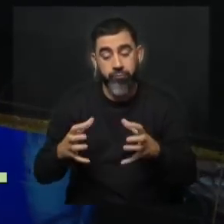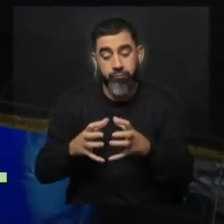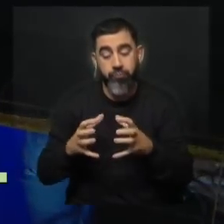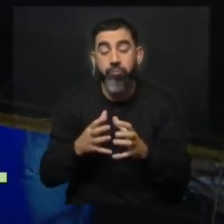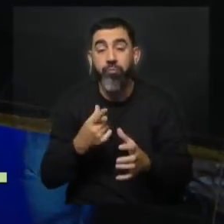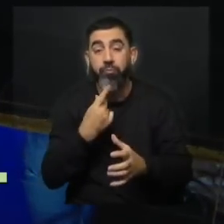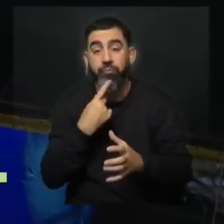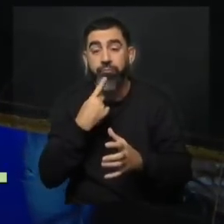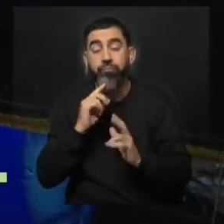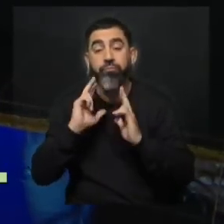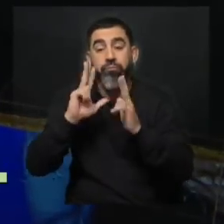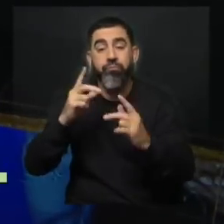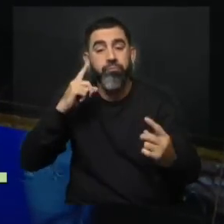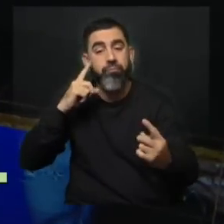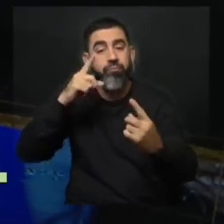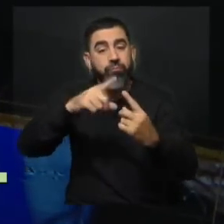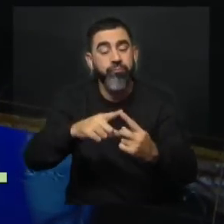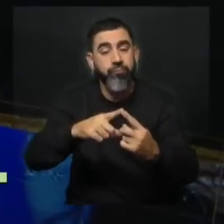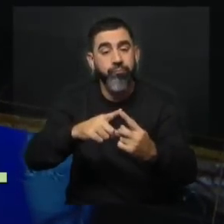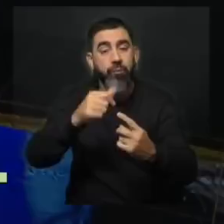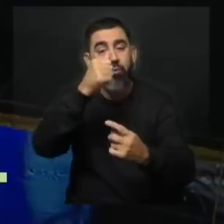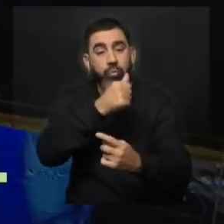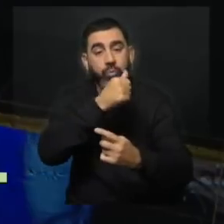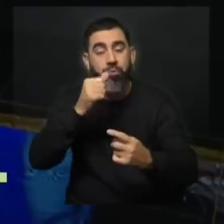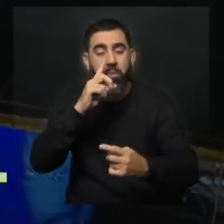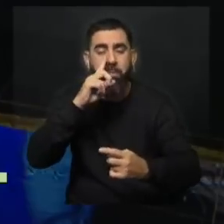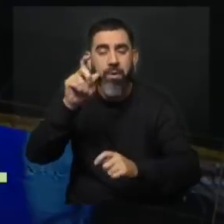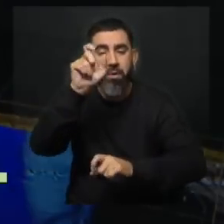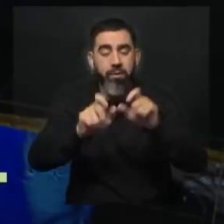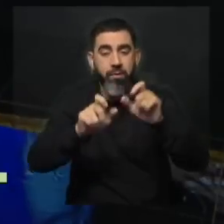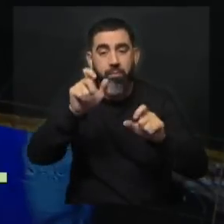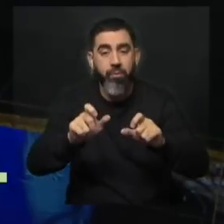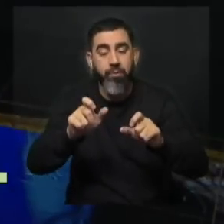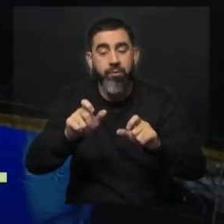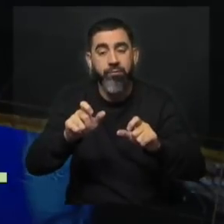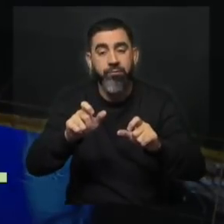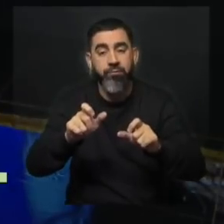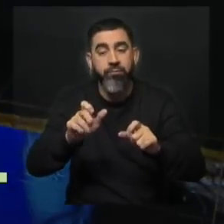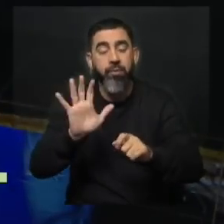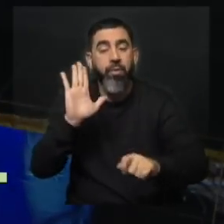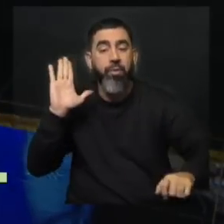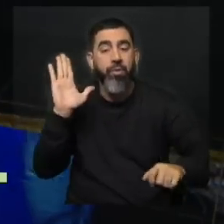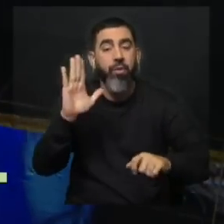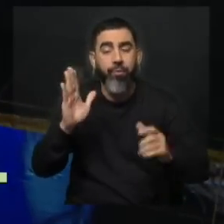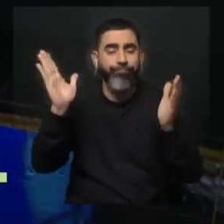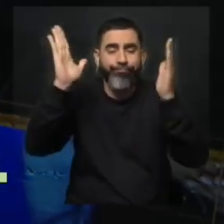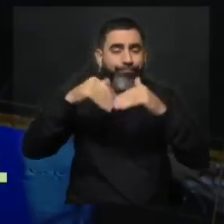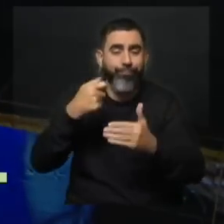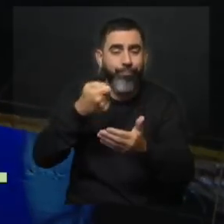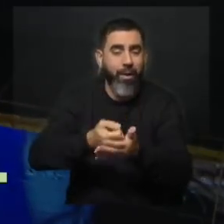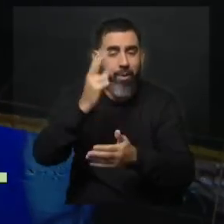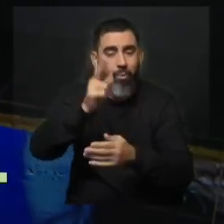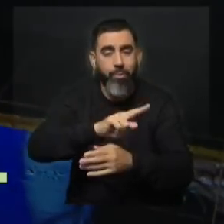política se aseguró que el objetivo es buscar una solución para mí desde uruguayos considerados como deudores y recuperables